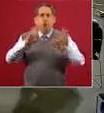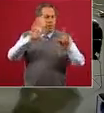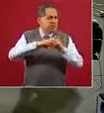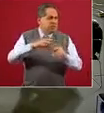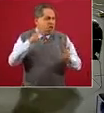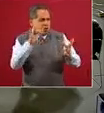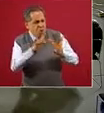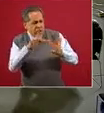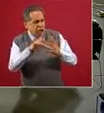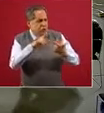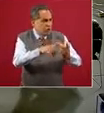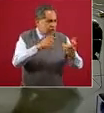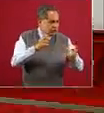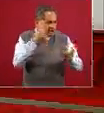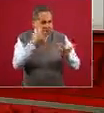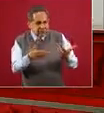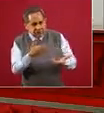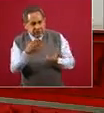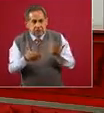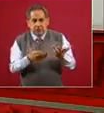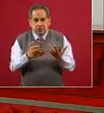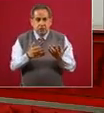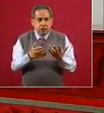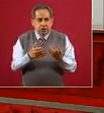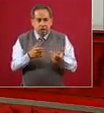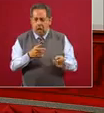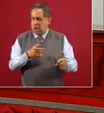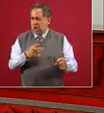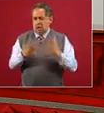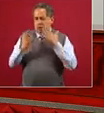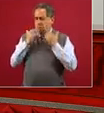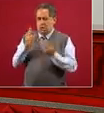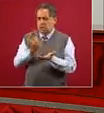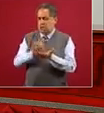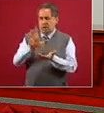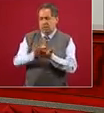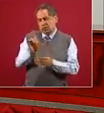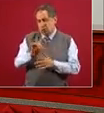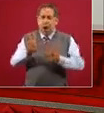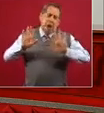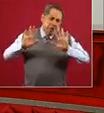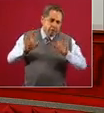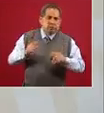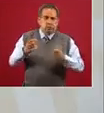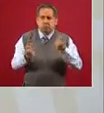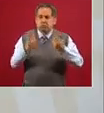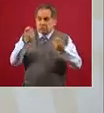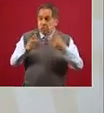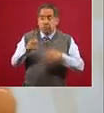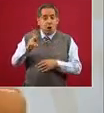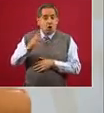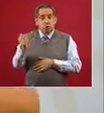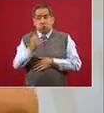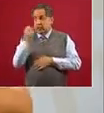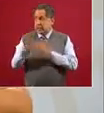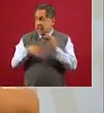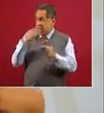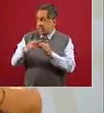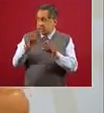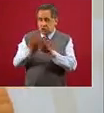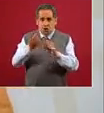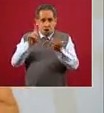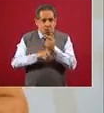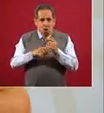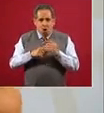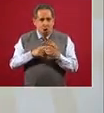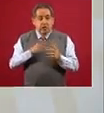verificación no necesariamente tienen discapacidad. Entonces, afortunadamente ya tenemos lista toda esa